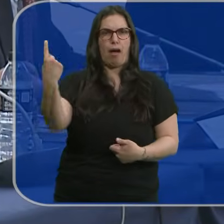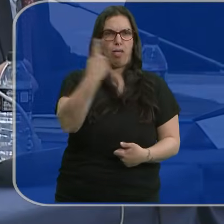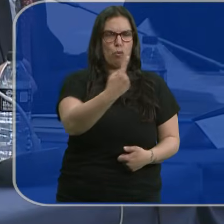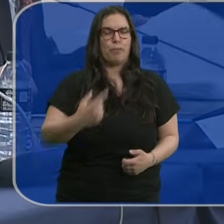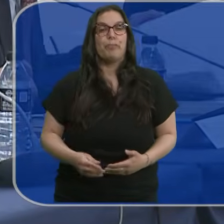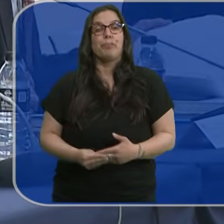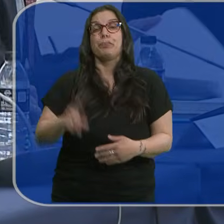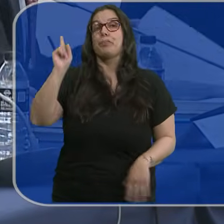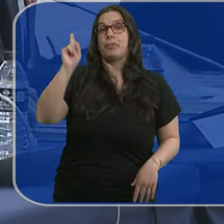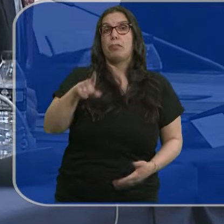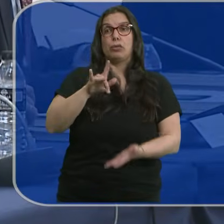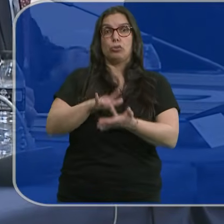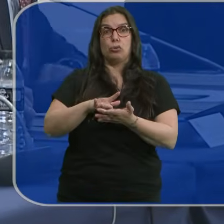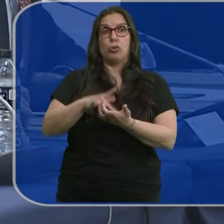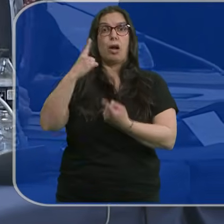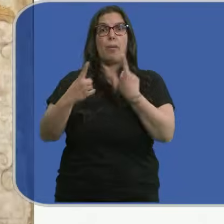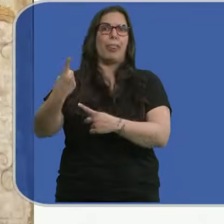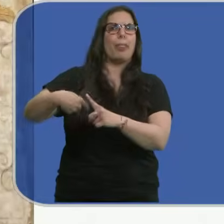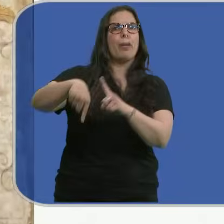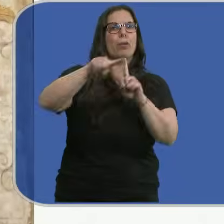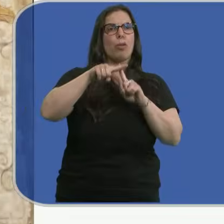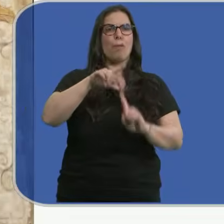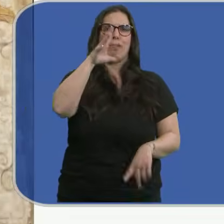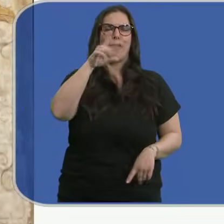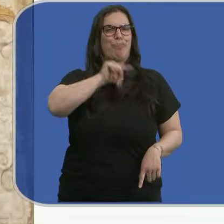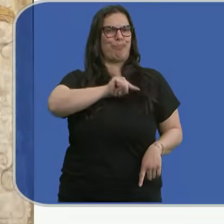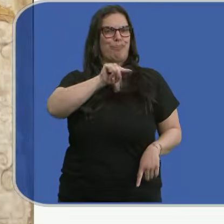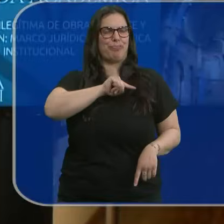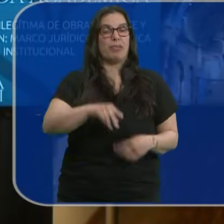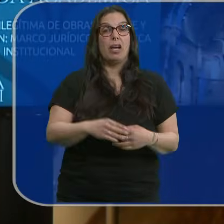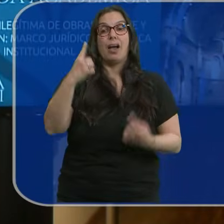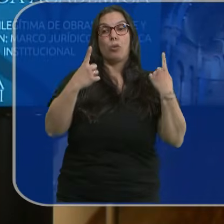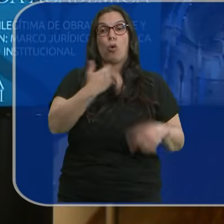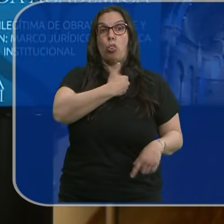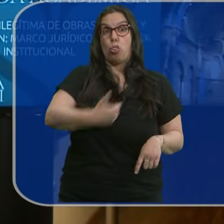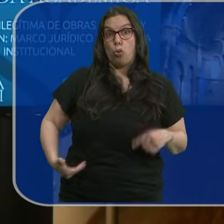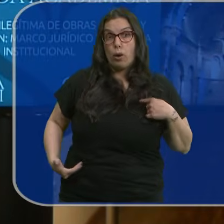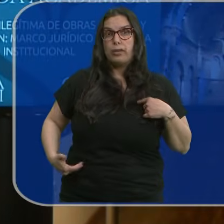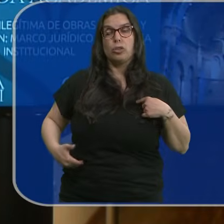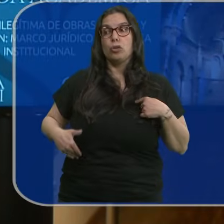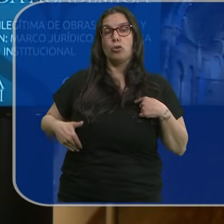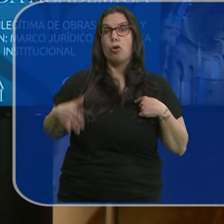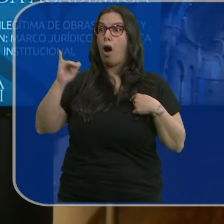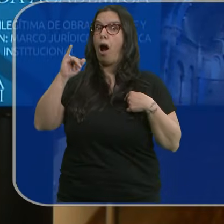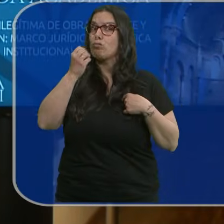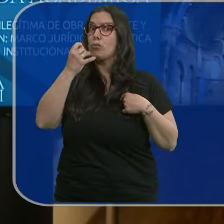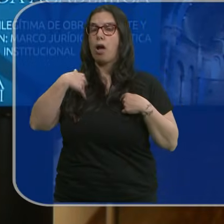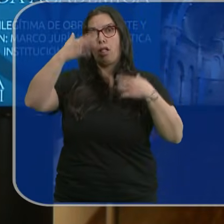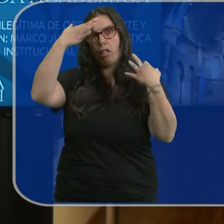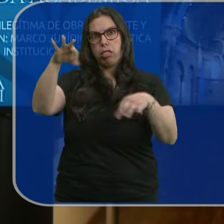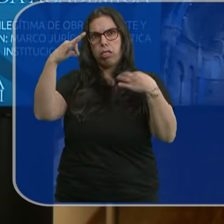partes. También se producen devoluciones fundamentadas en cuestiones morales. Hay propietarios que cuando conocen el origen ilícito de su